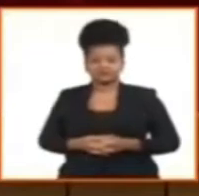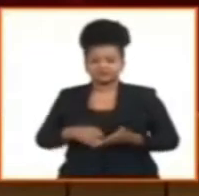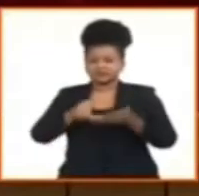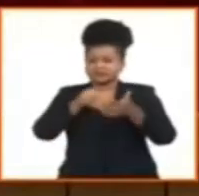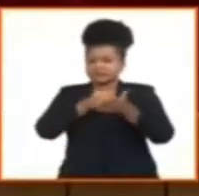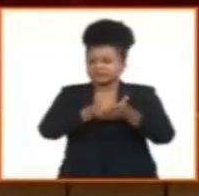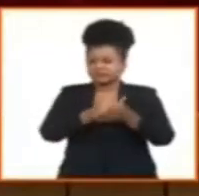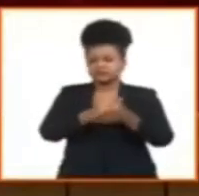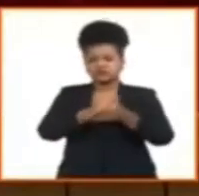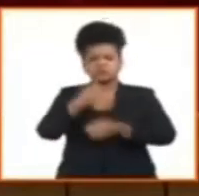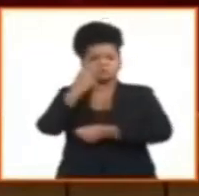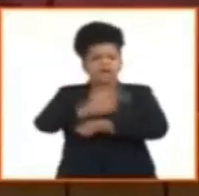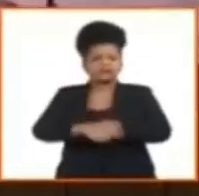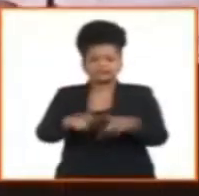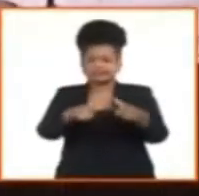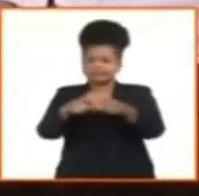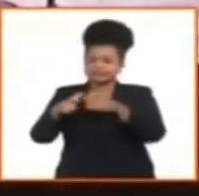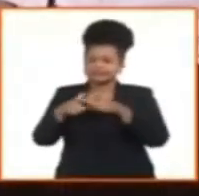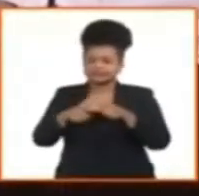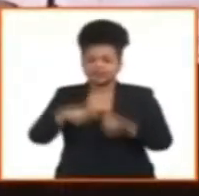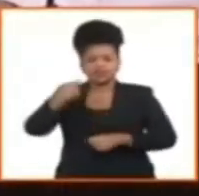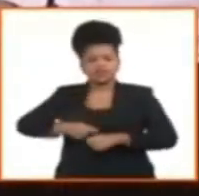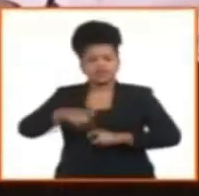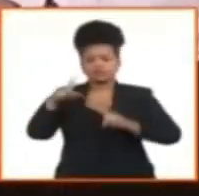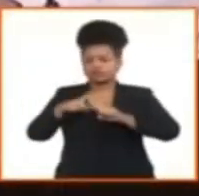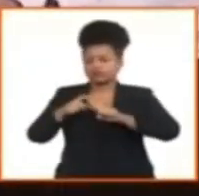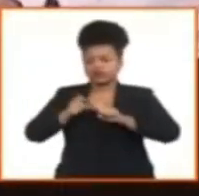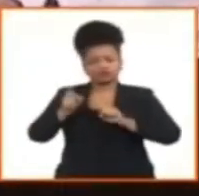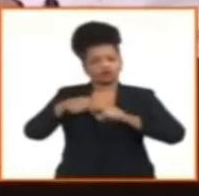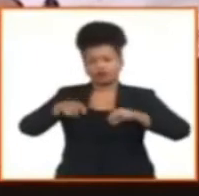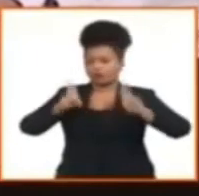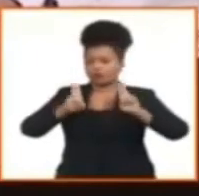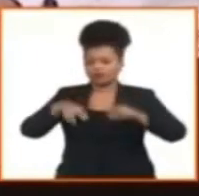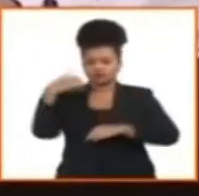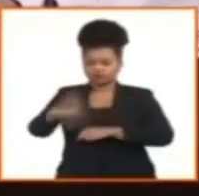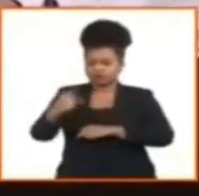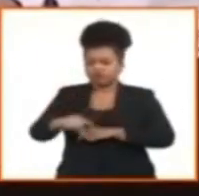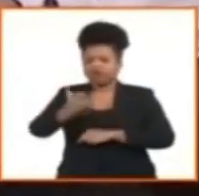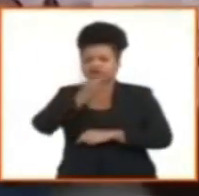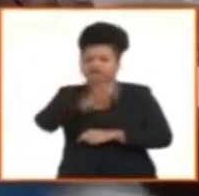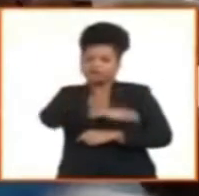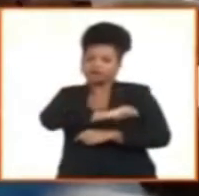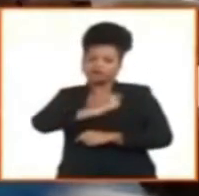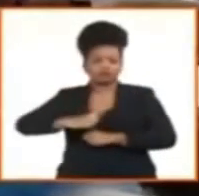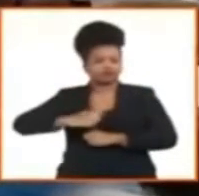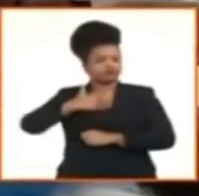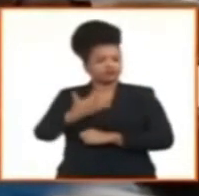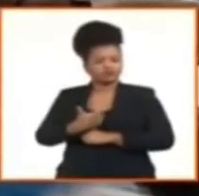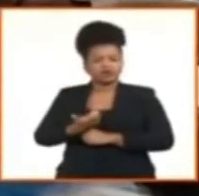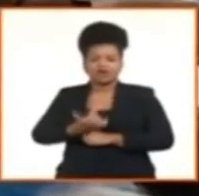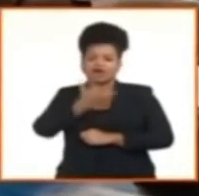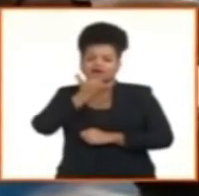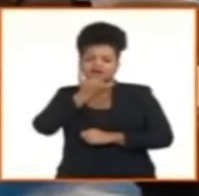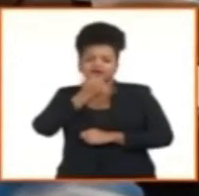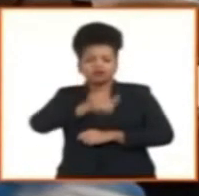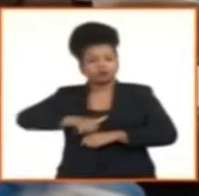minorías, la restricción de los derechos sindicales, la explotación y represión de los pueblos y culturas originarias, la falta de igualdad de